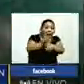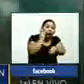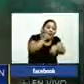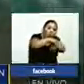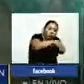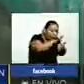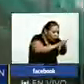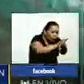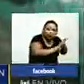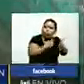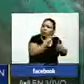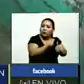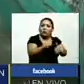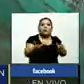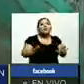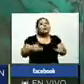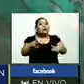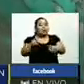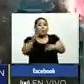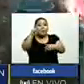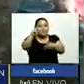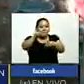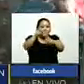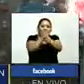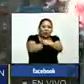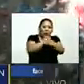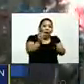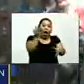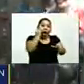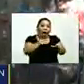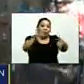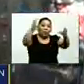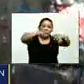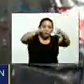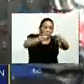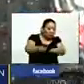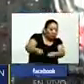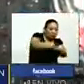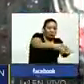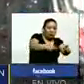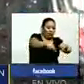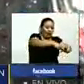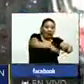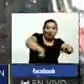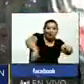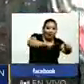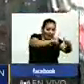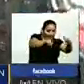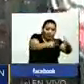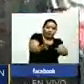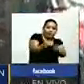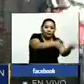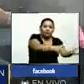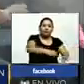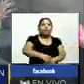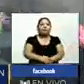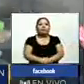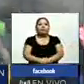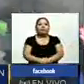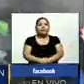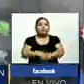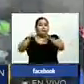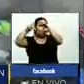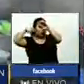de manera constante, abatizando y botando el agua que se acumula en llantas y botellas.